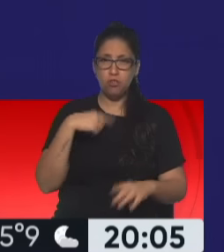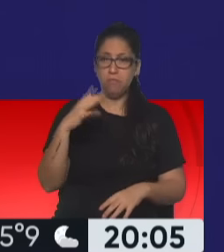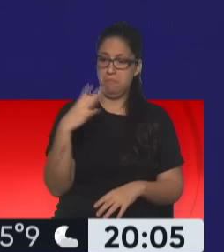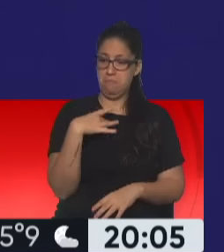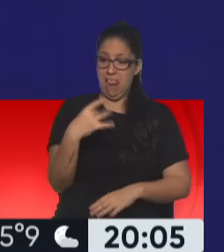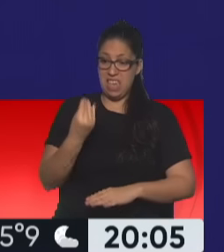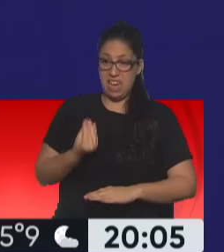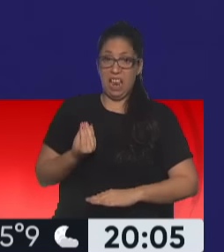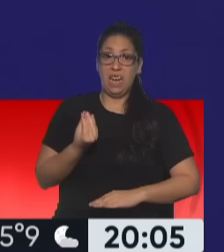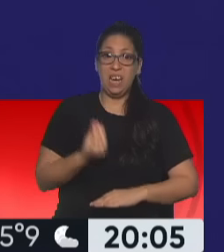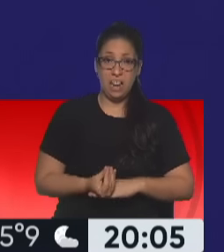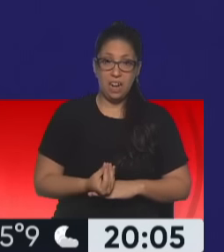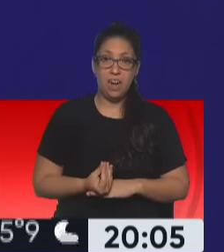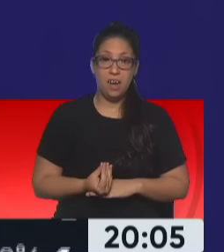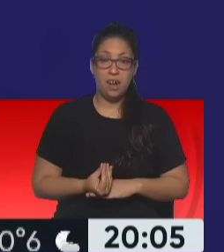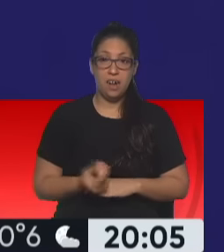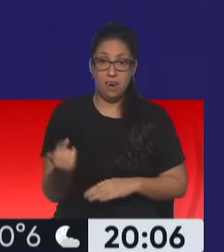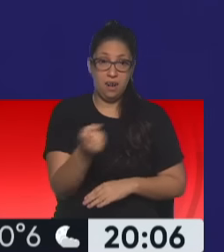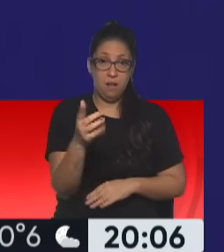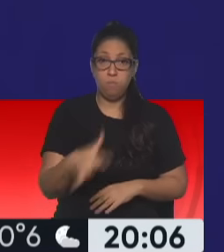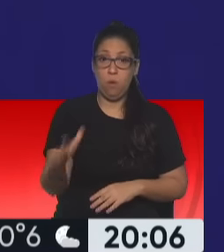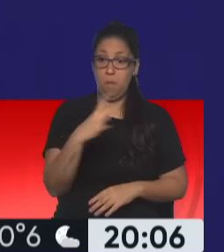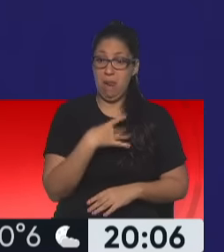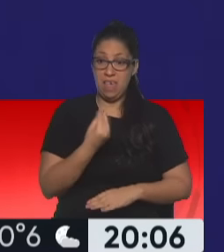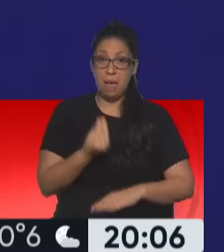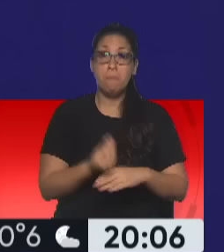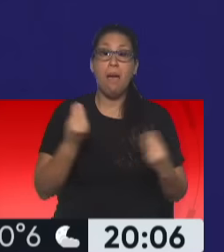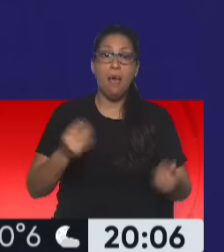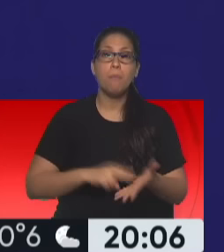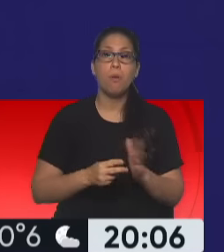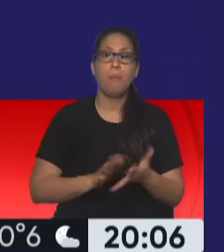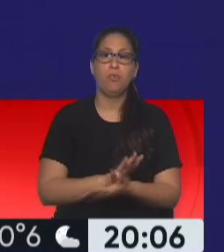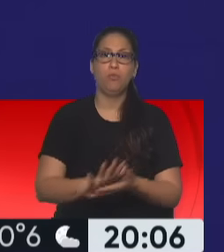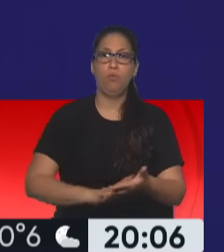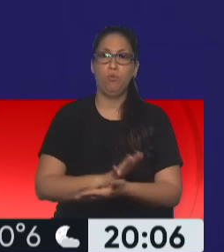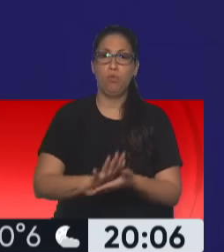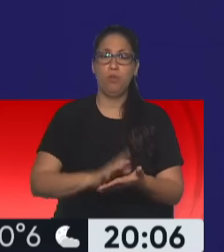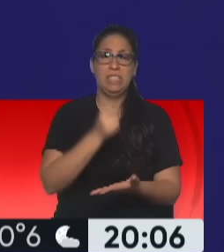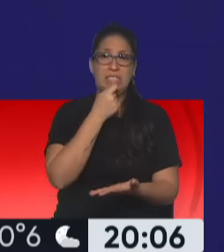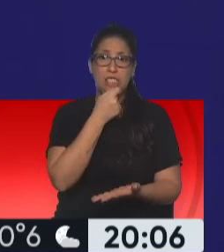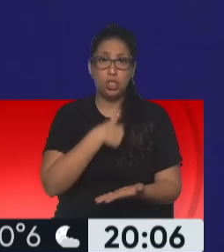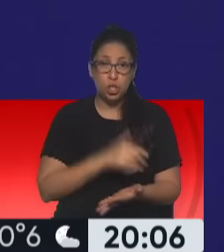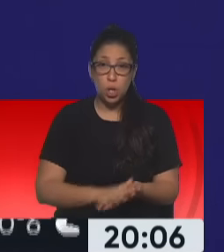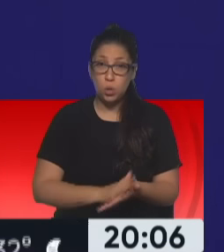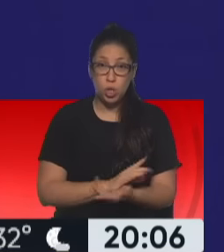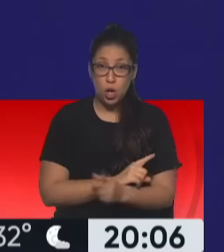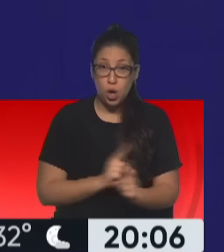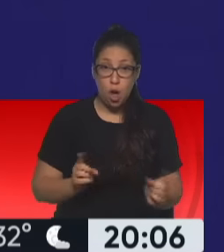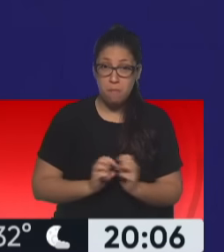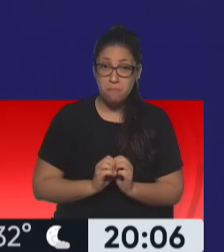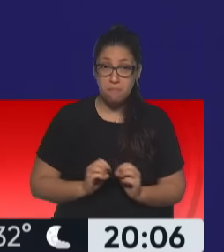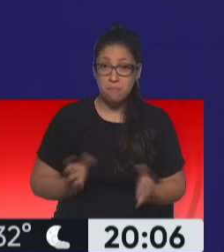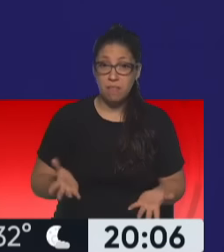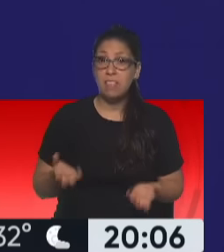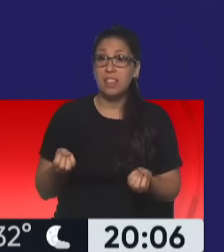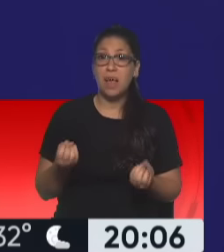que me pusieron para resolver problemas. Y si no resuelvo los problemas, estaría muy bien que